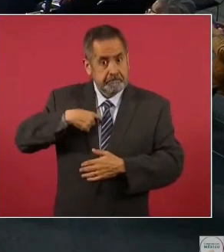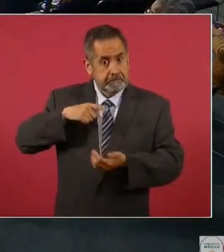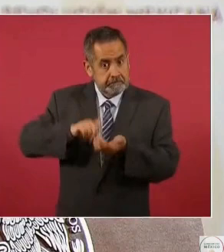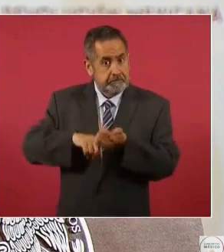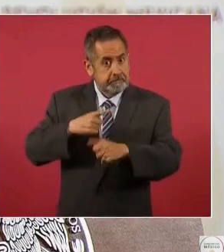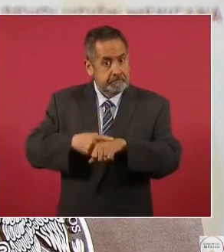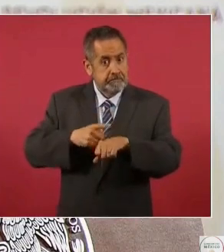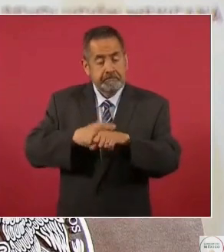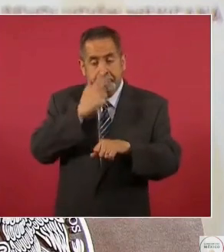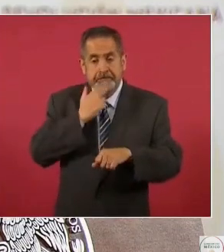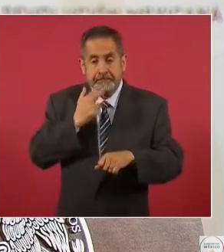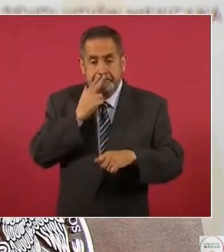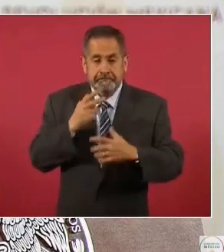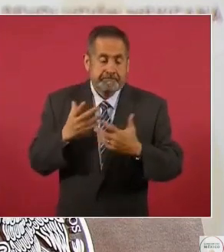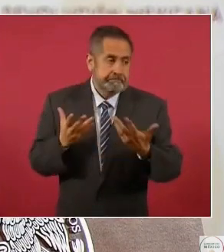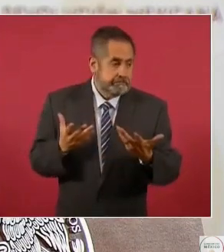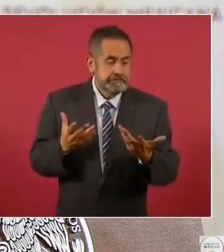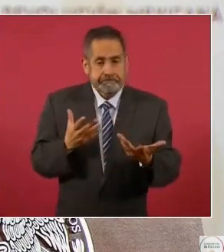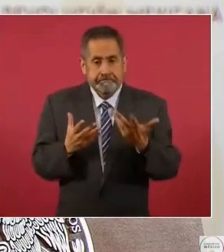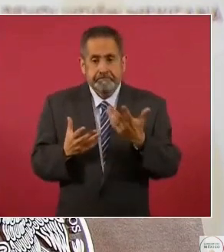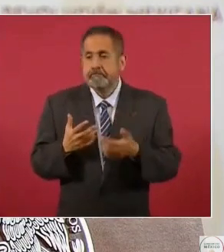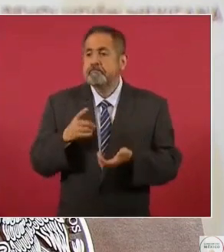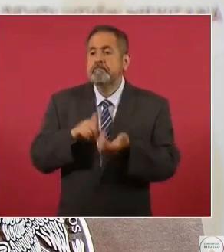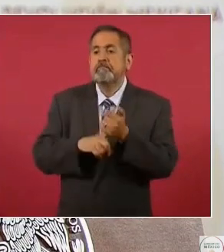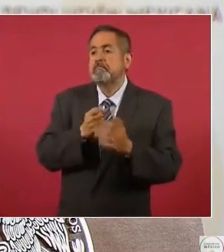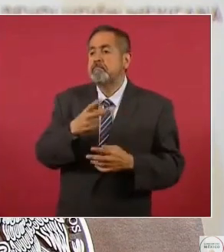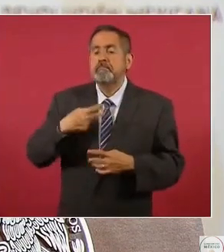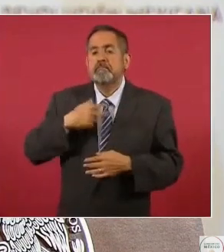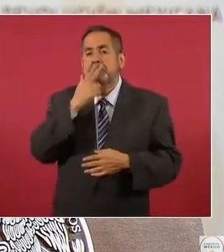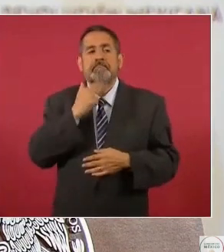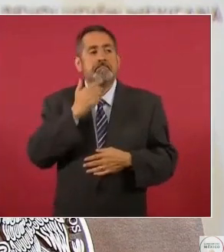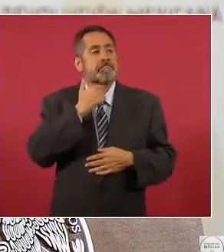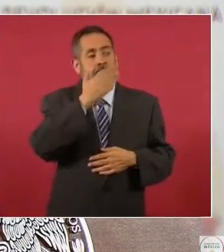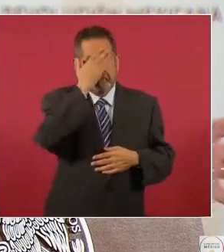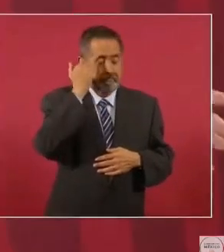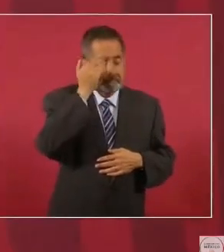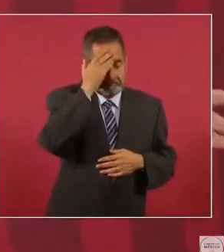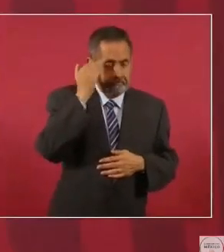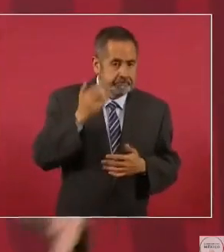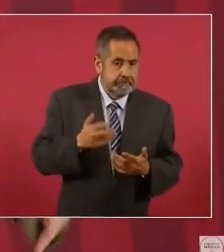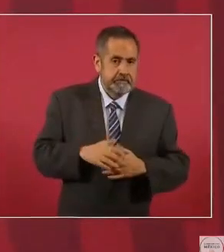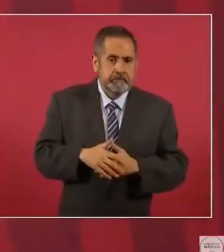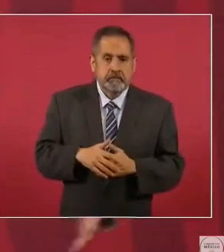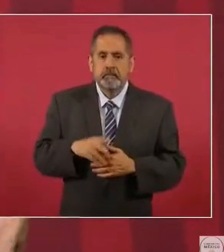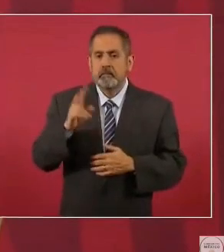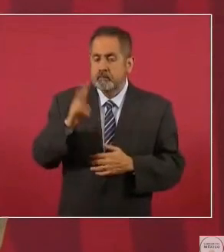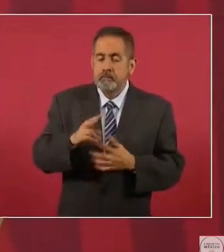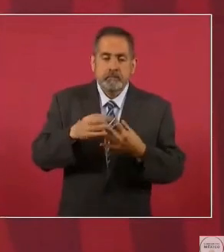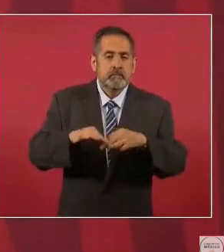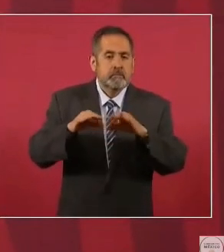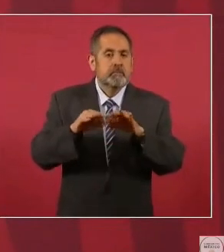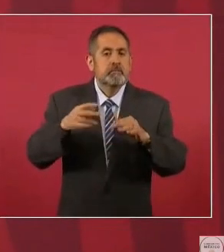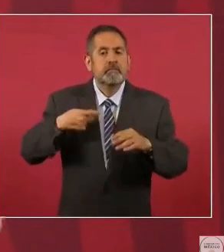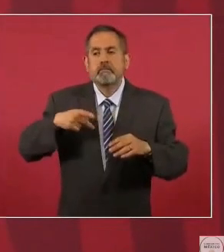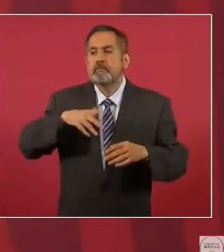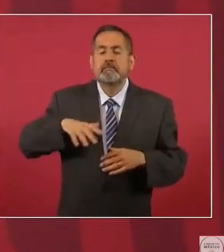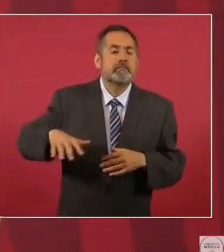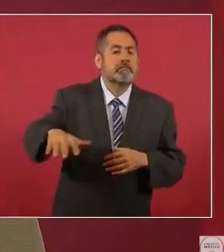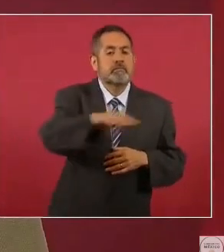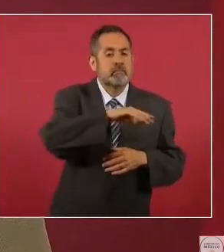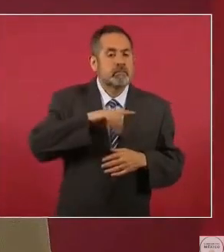grupo muy importante que aún teniendo diabetes no sabe el diagnóstico. En efecto, hay una parte importante de la población